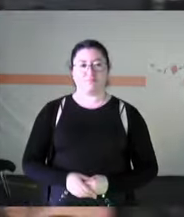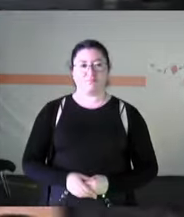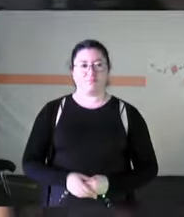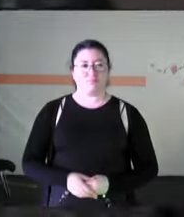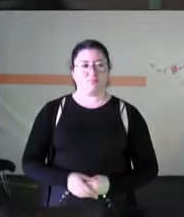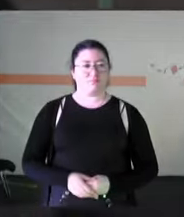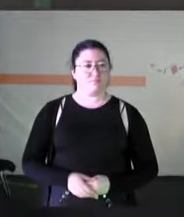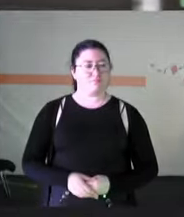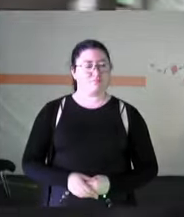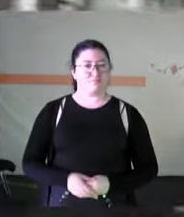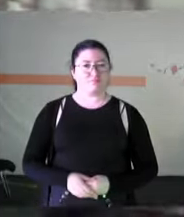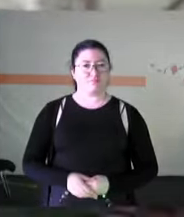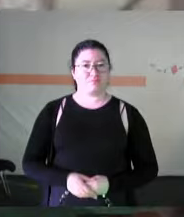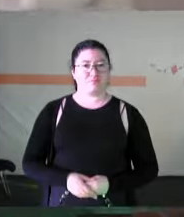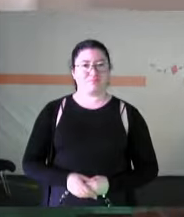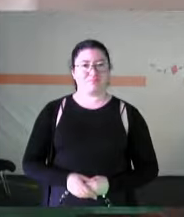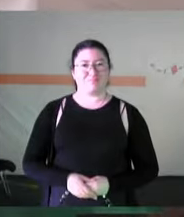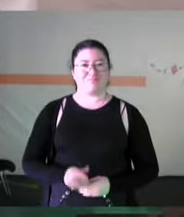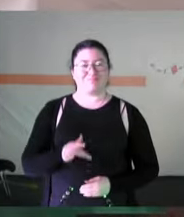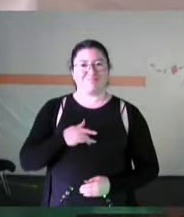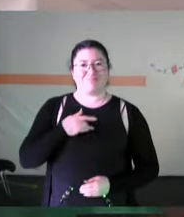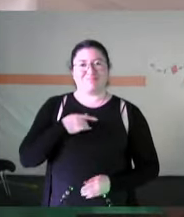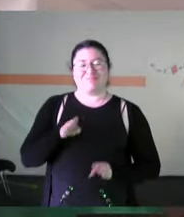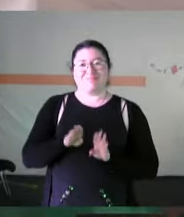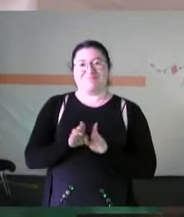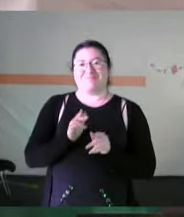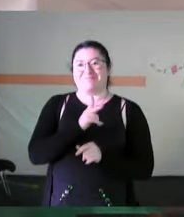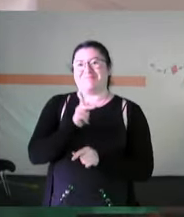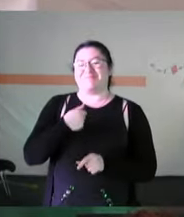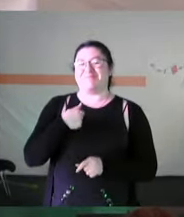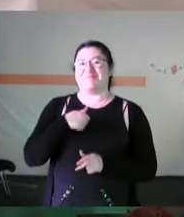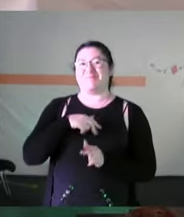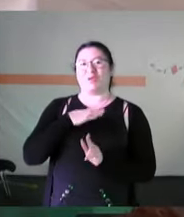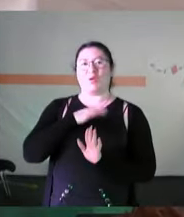Como un homenaje, como si me hubiera muerto, pero en vida.